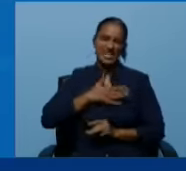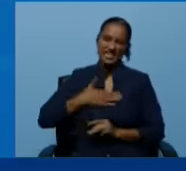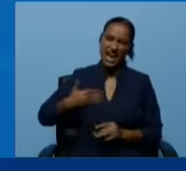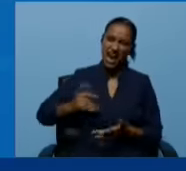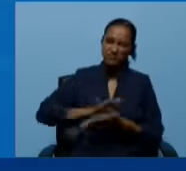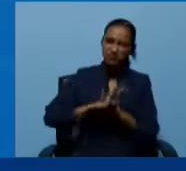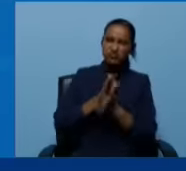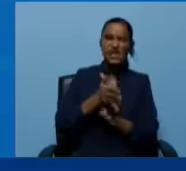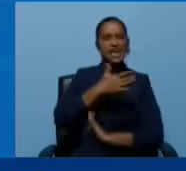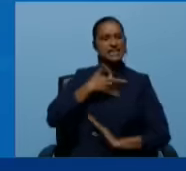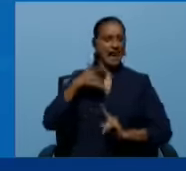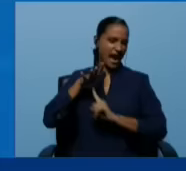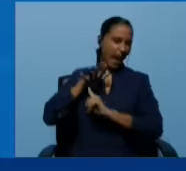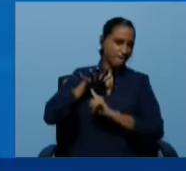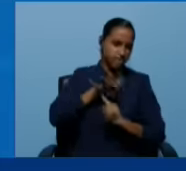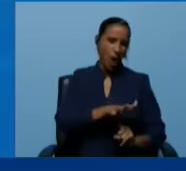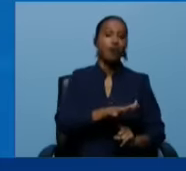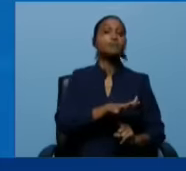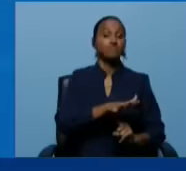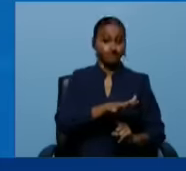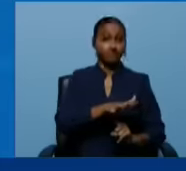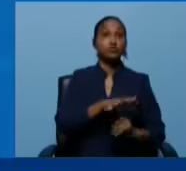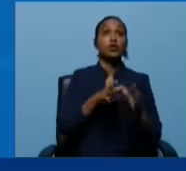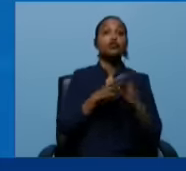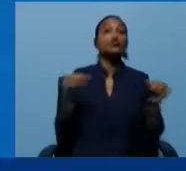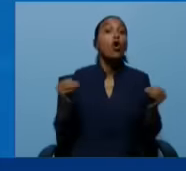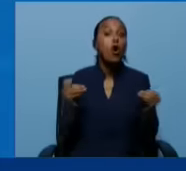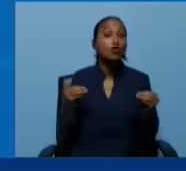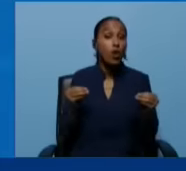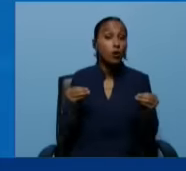Todos los males que hicieron nacer al fascismo.